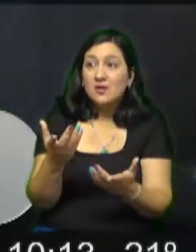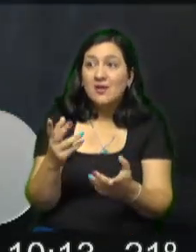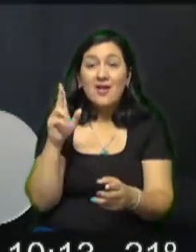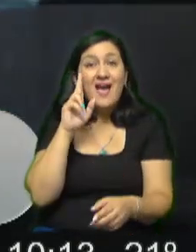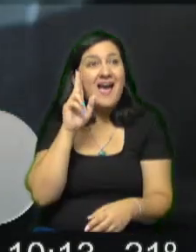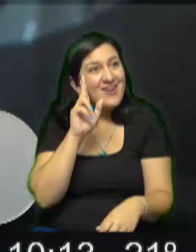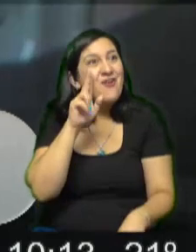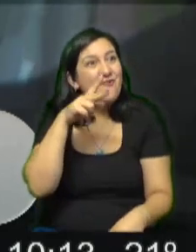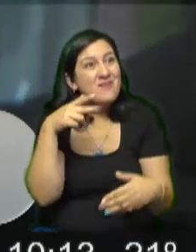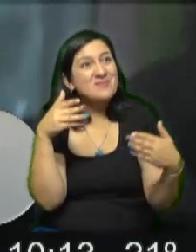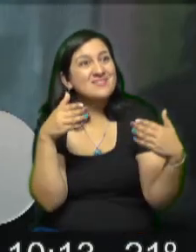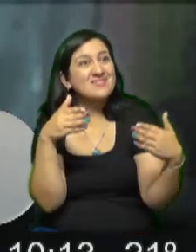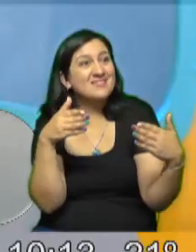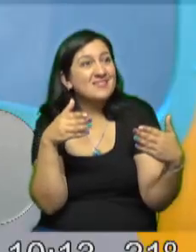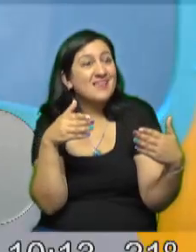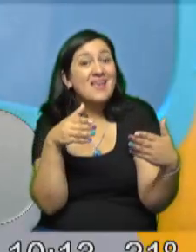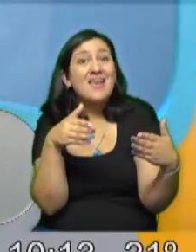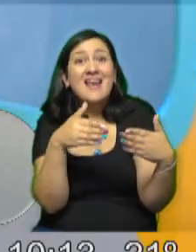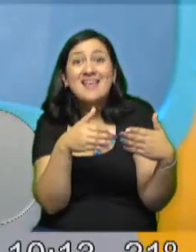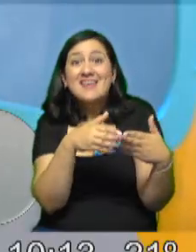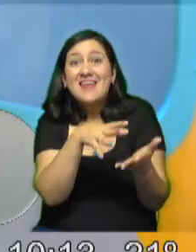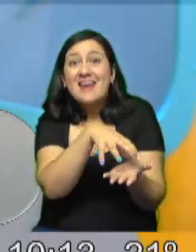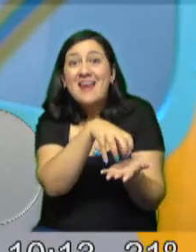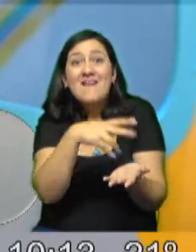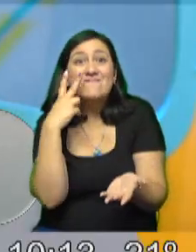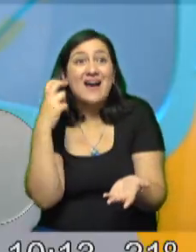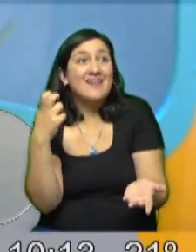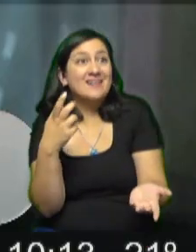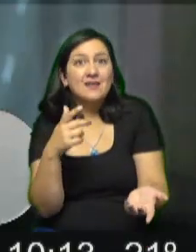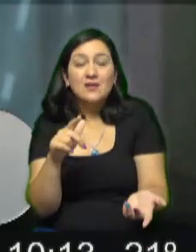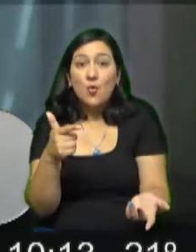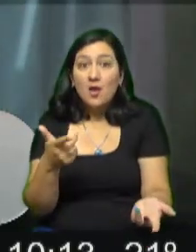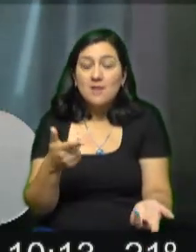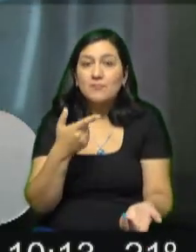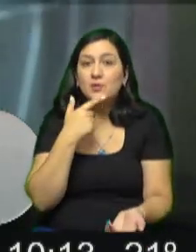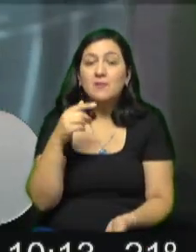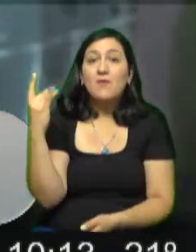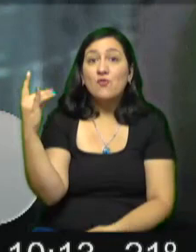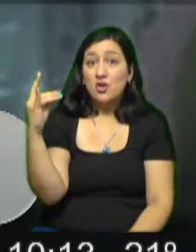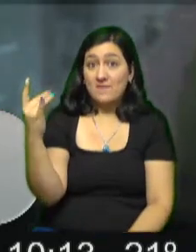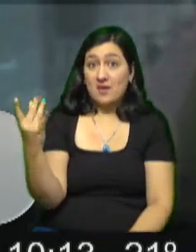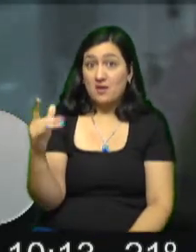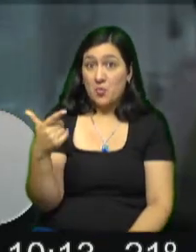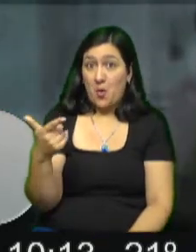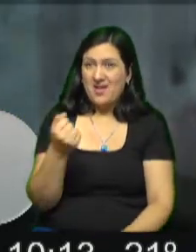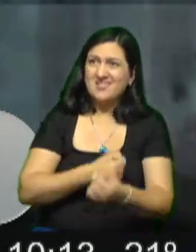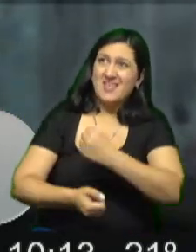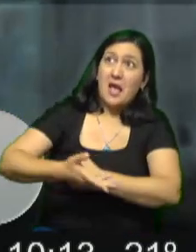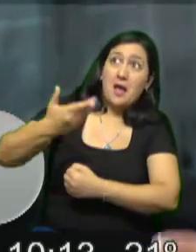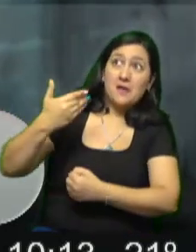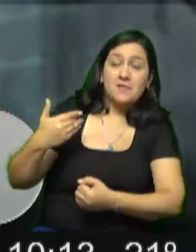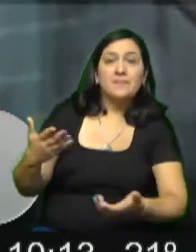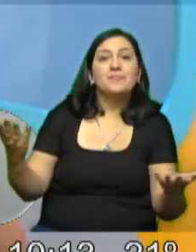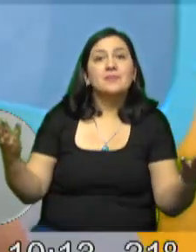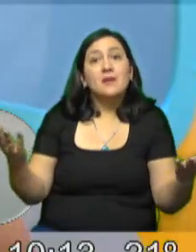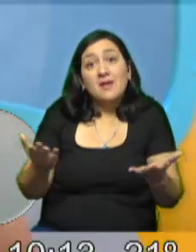vemos en la esquina tal y cual, en el boliche. No hay. Me pasó eso en La Paz, por ejemplo, en Bolivia. Hace años, ¿no? Capaz que ahora cambió.